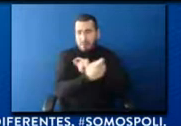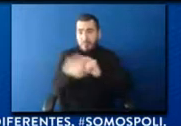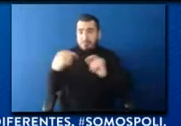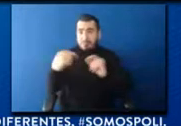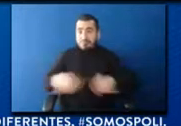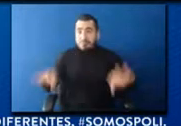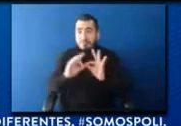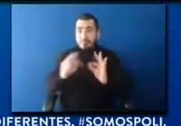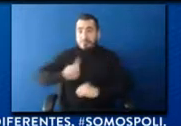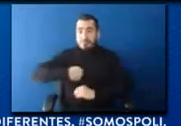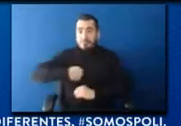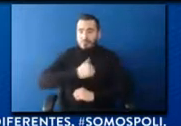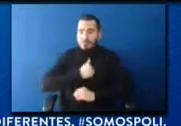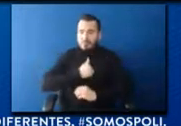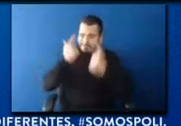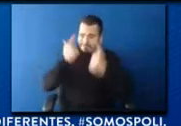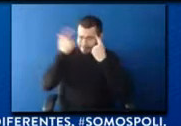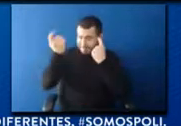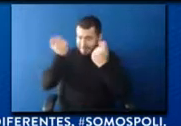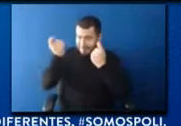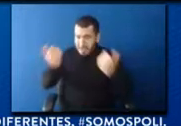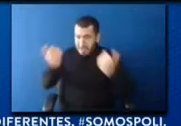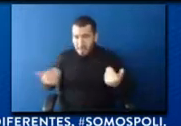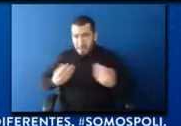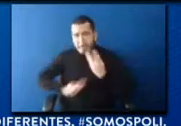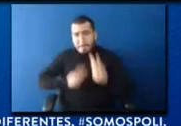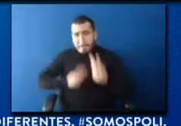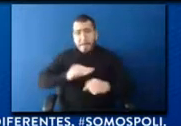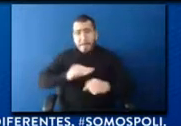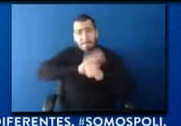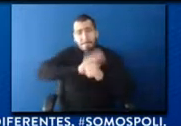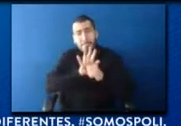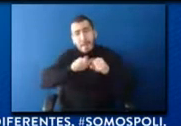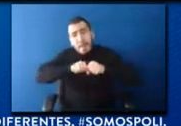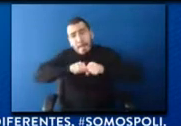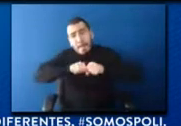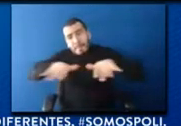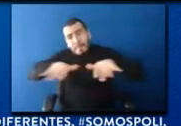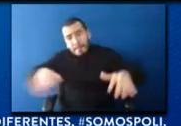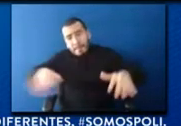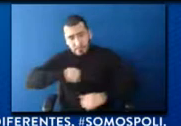estrategia de lograr consolidar muchas cosas que en la pandemia realmente nosotros evidenciamos.